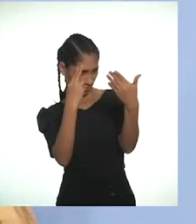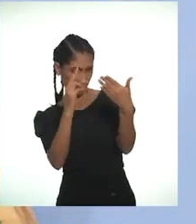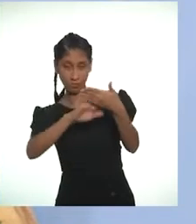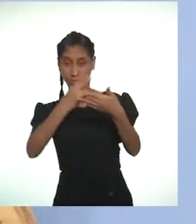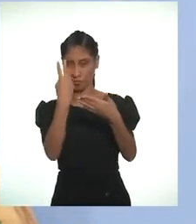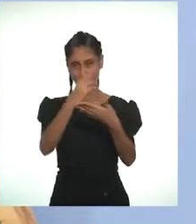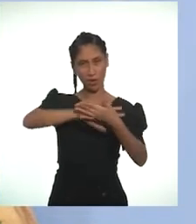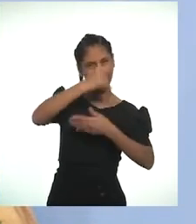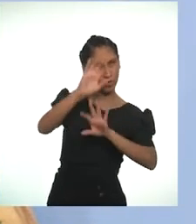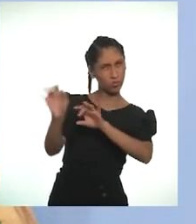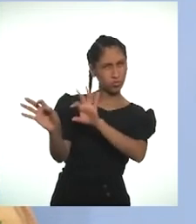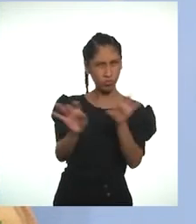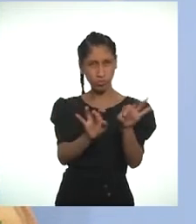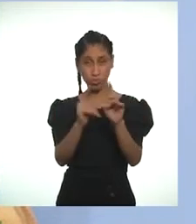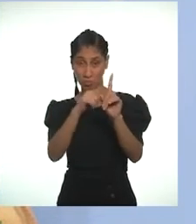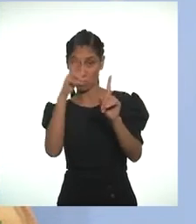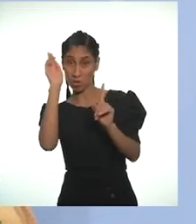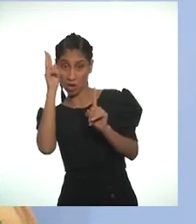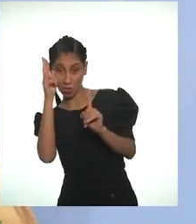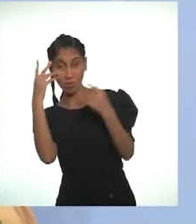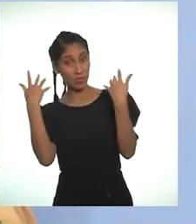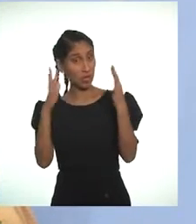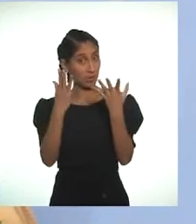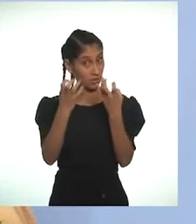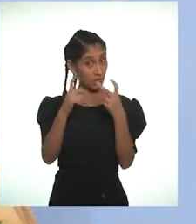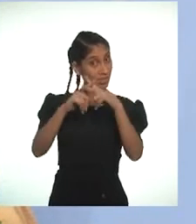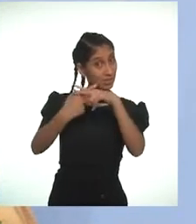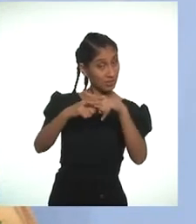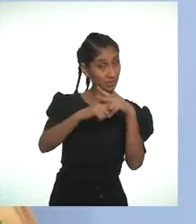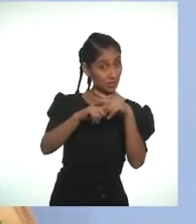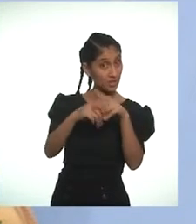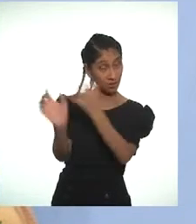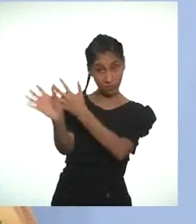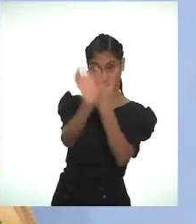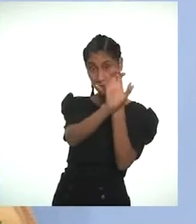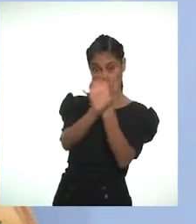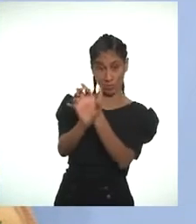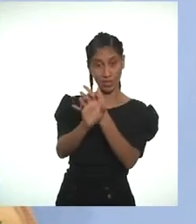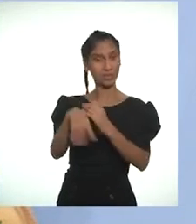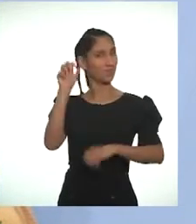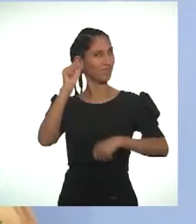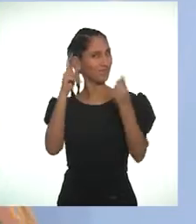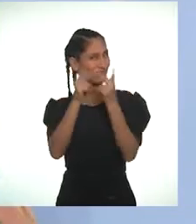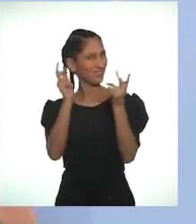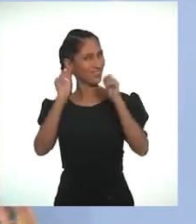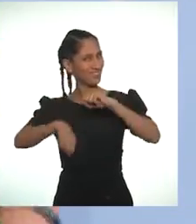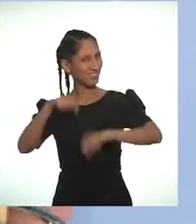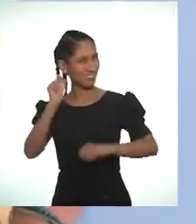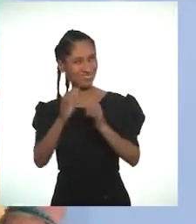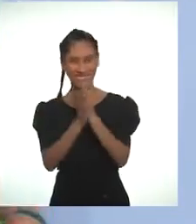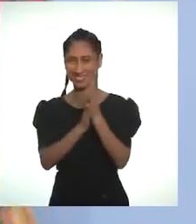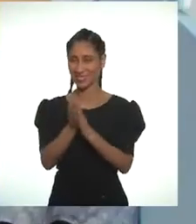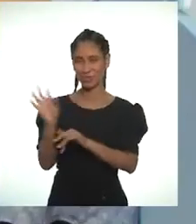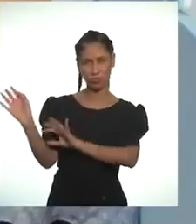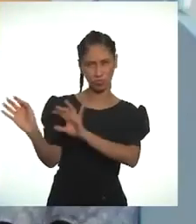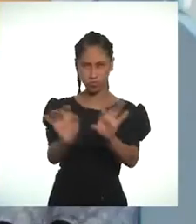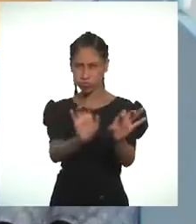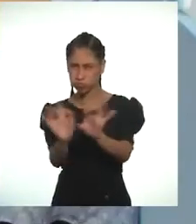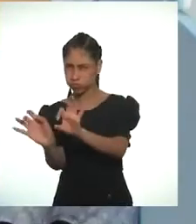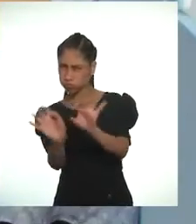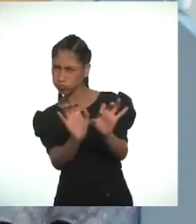web está conectada la docente. ¿Quisieras iniciar una videollamada? ¡Perfecto! ¡Sí!